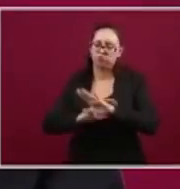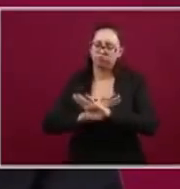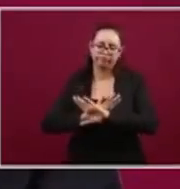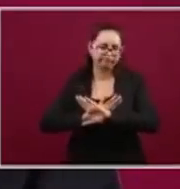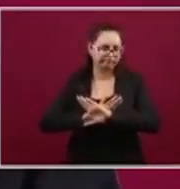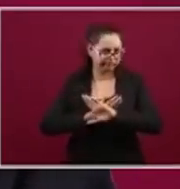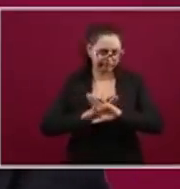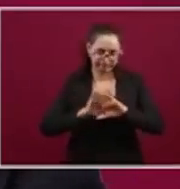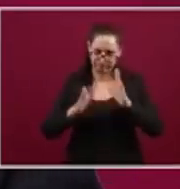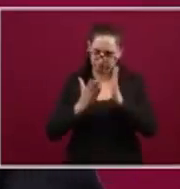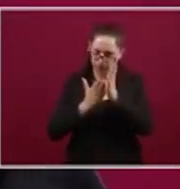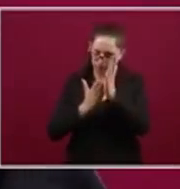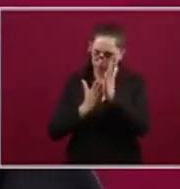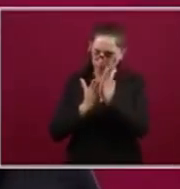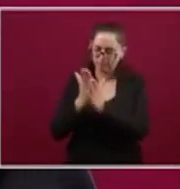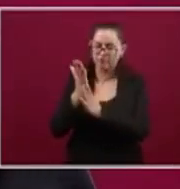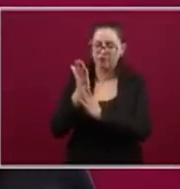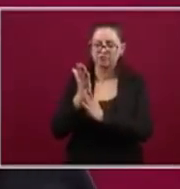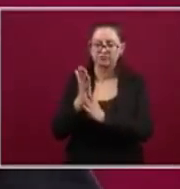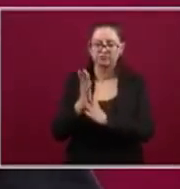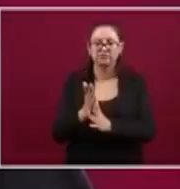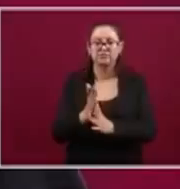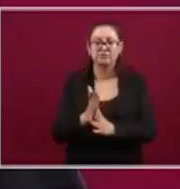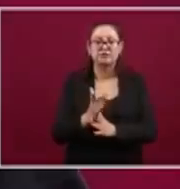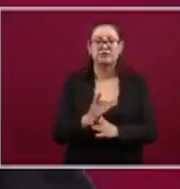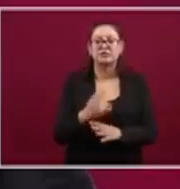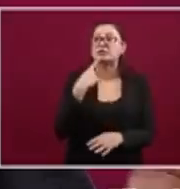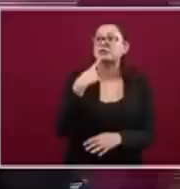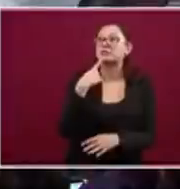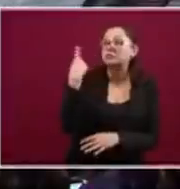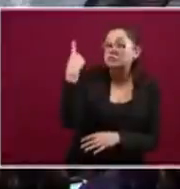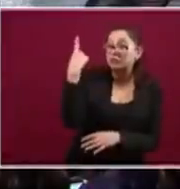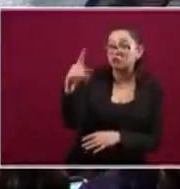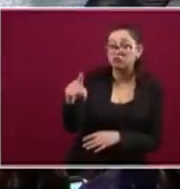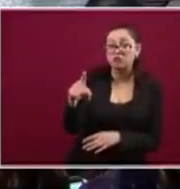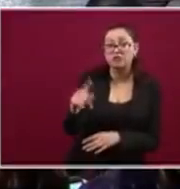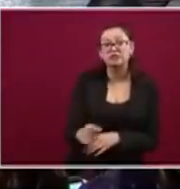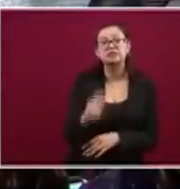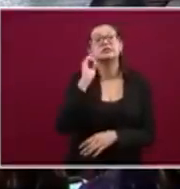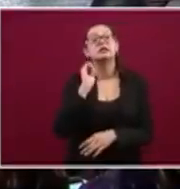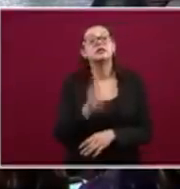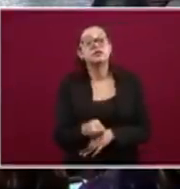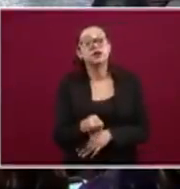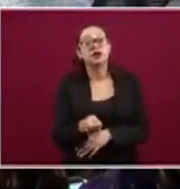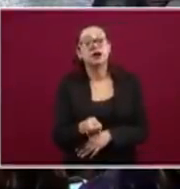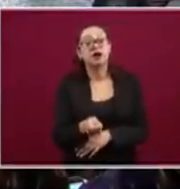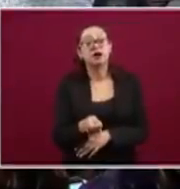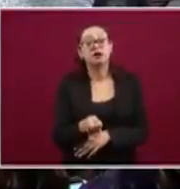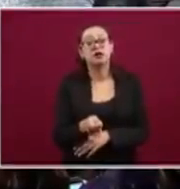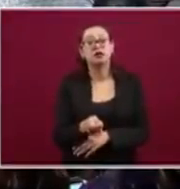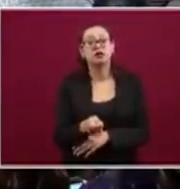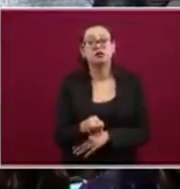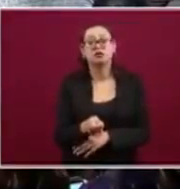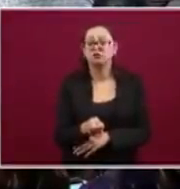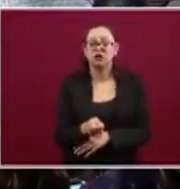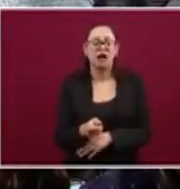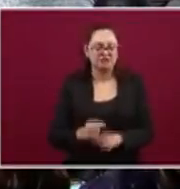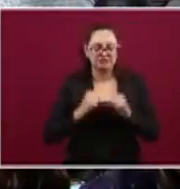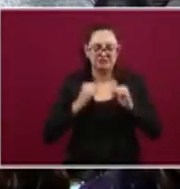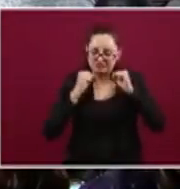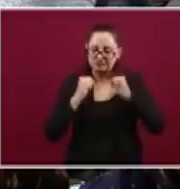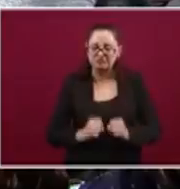no porque se presentó una denuncia del ejecutivo ya quiere decir que este se va